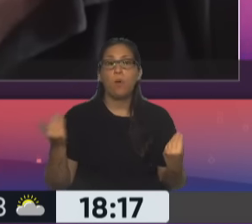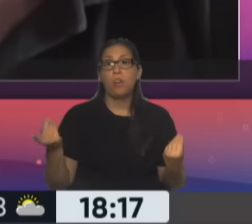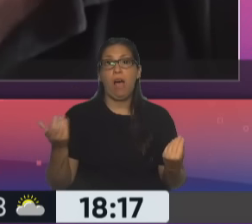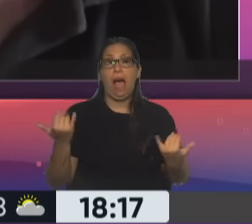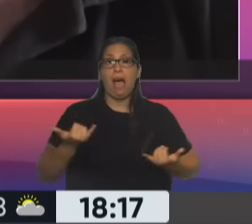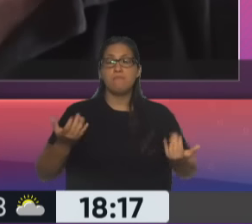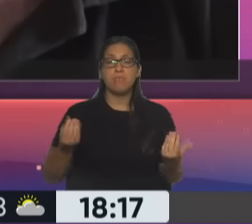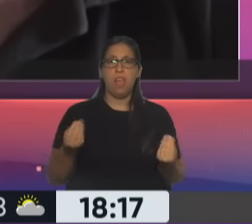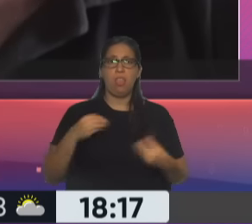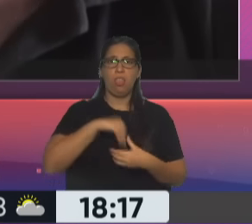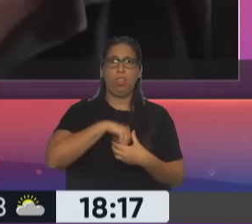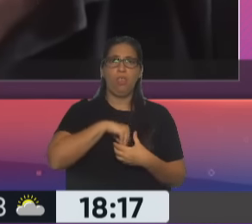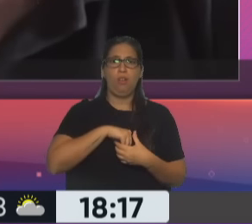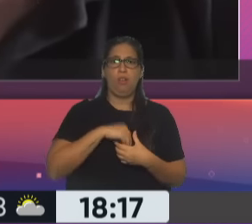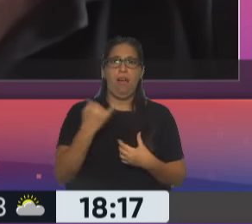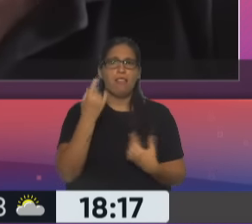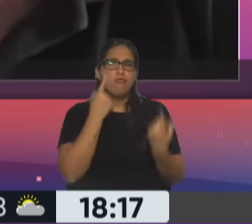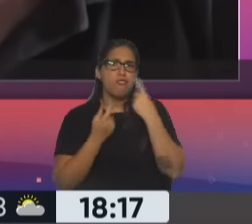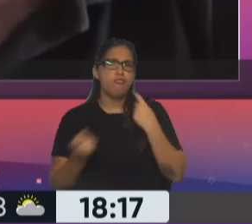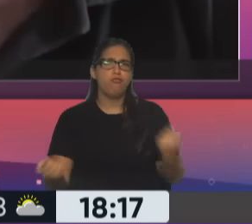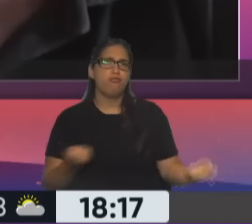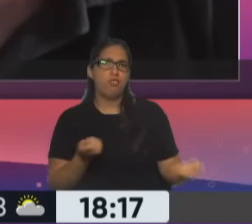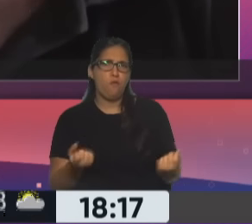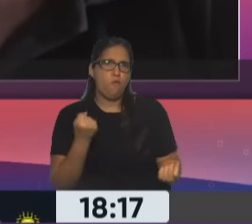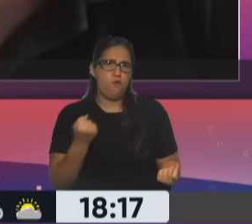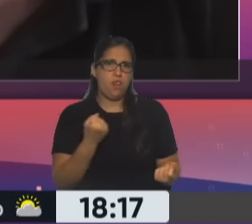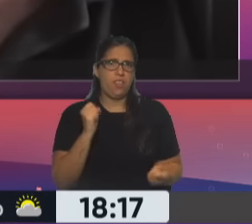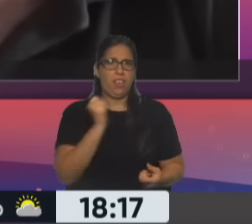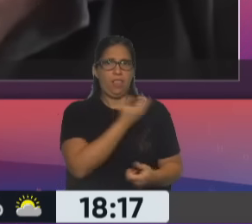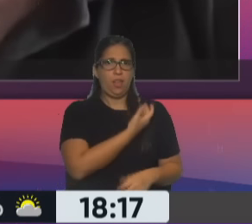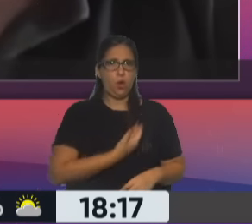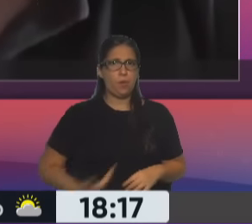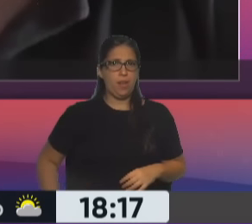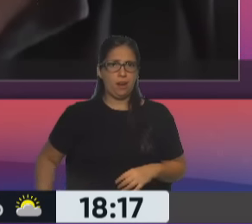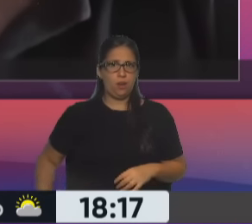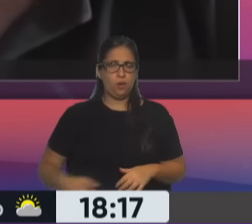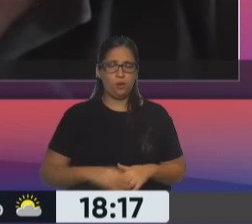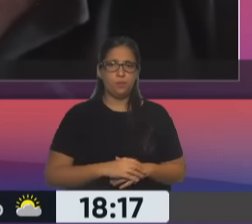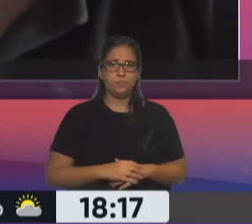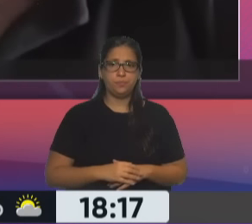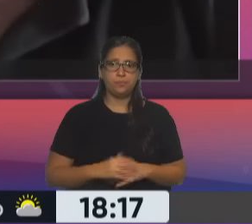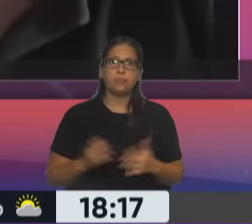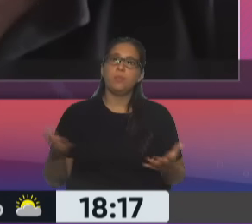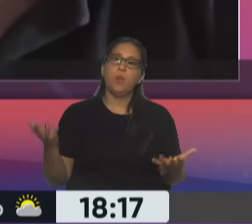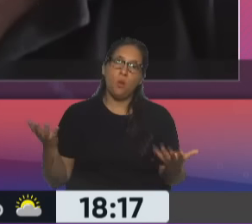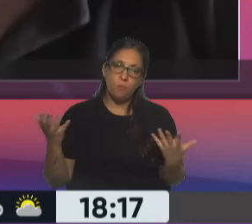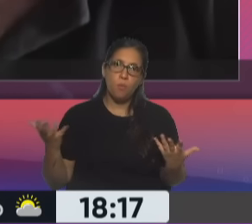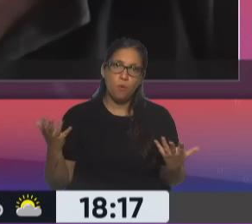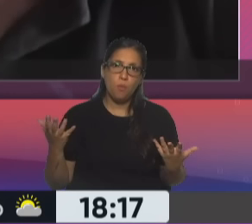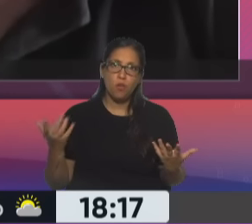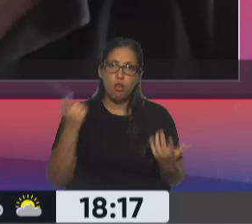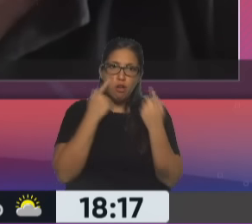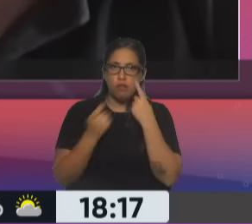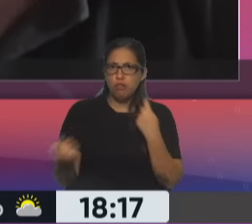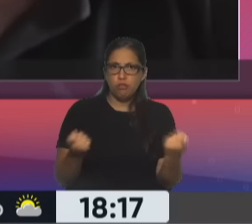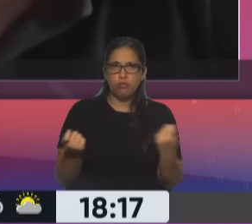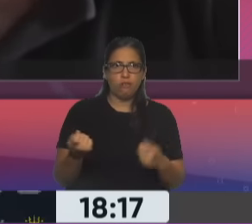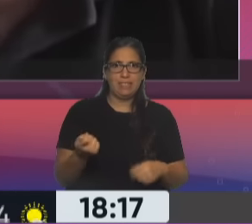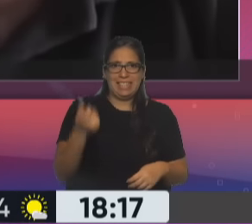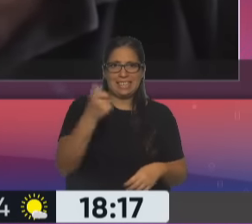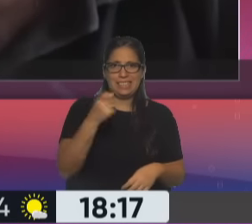y todavía hay mucho control sobre la isla por parte del régimen. Sí, por supuesto, un control prácticamente